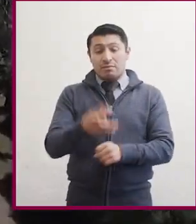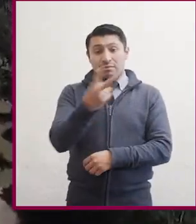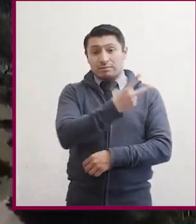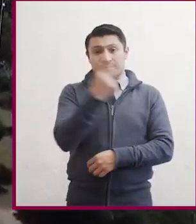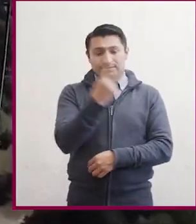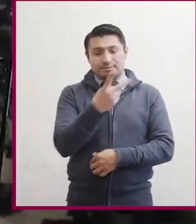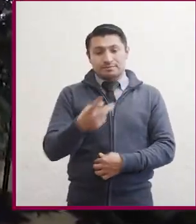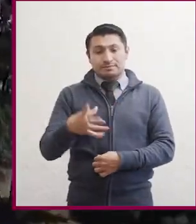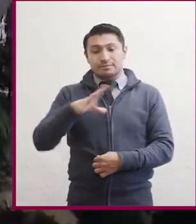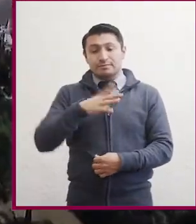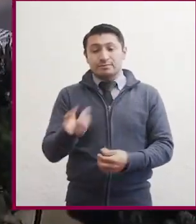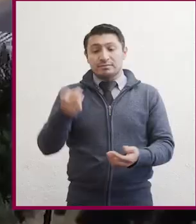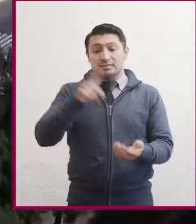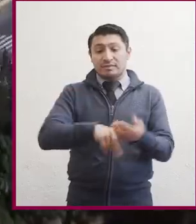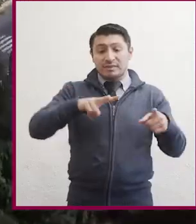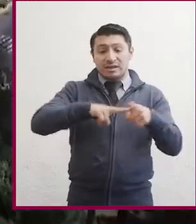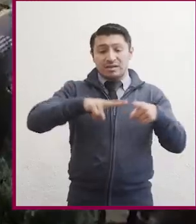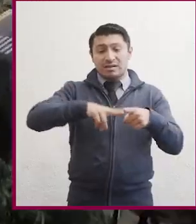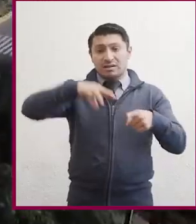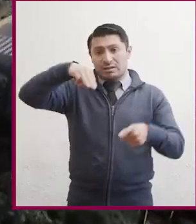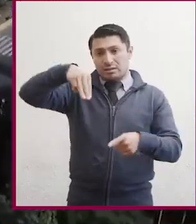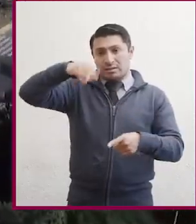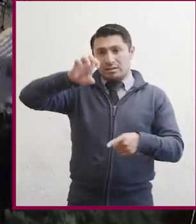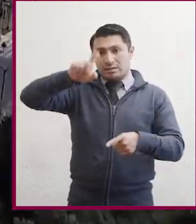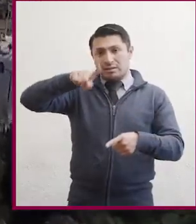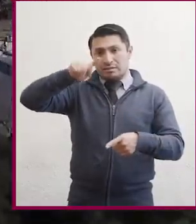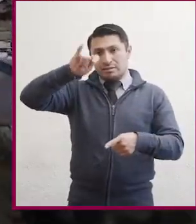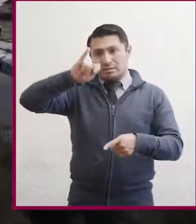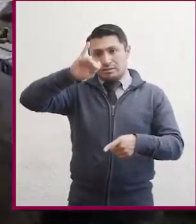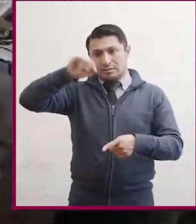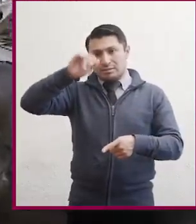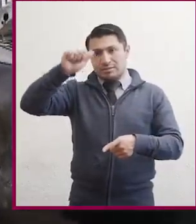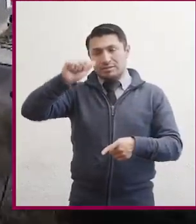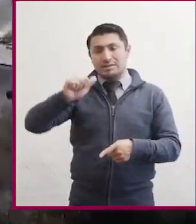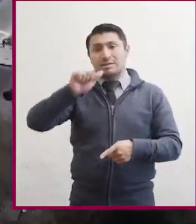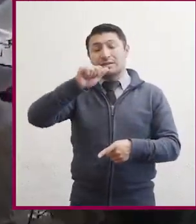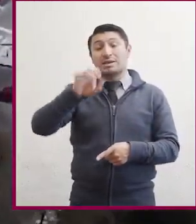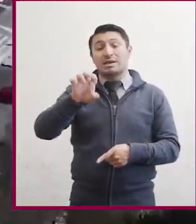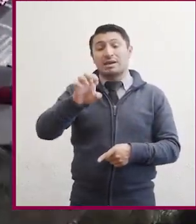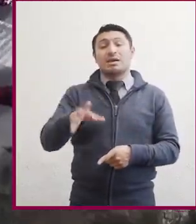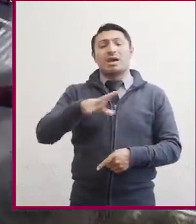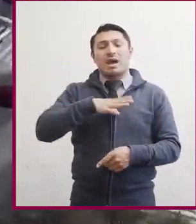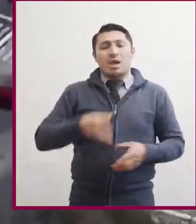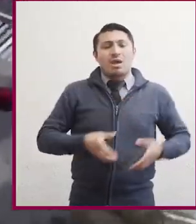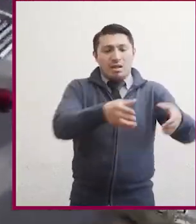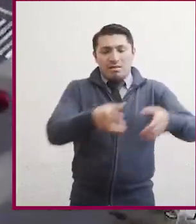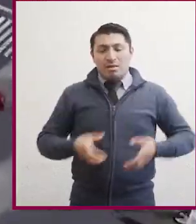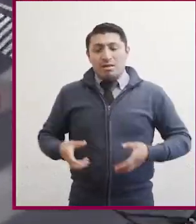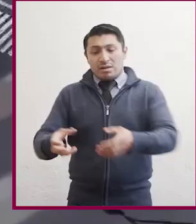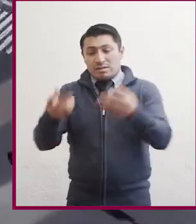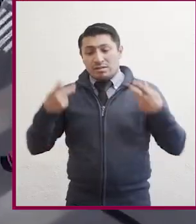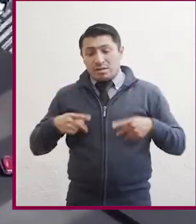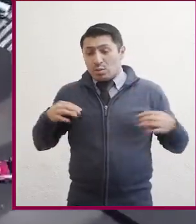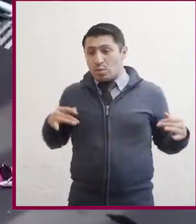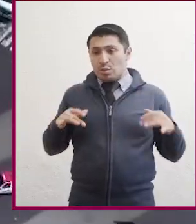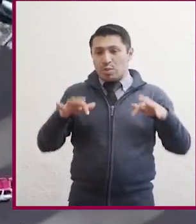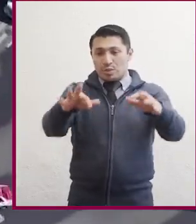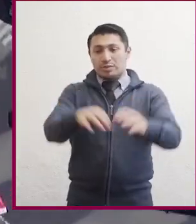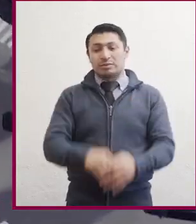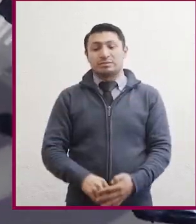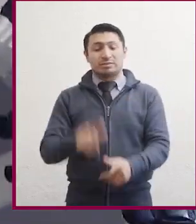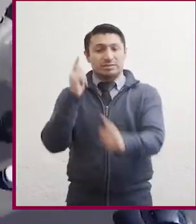Actualmente, ambas obras se encuentran en el Parque del Mestizaje, en medio de avenidas transitadas y rutas del transporte